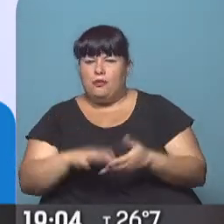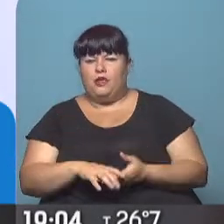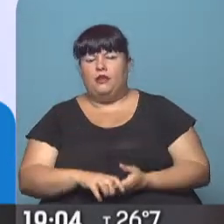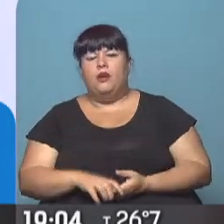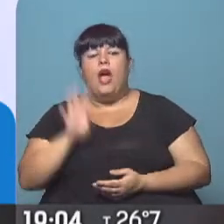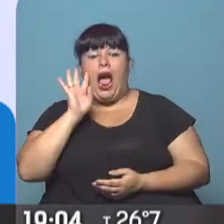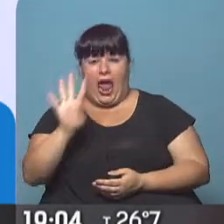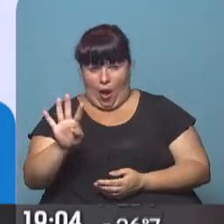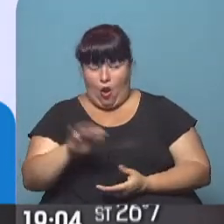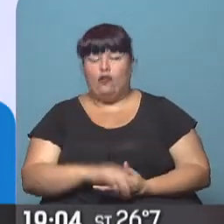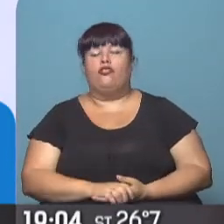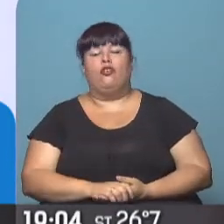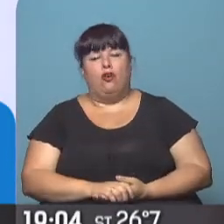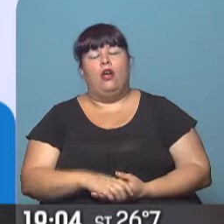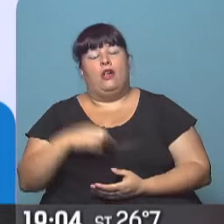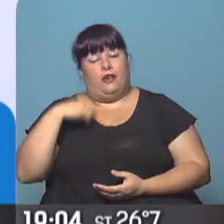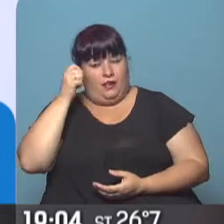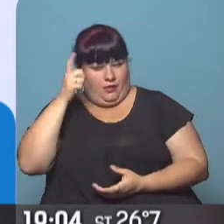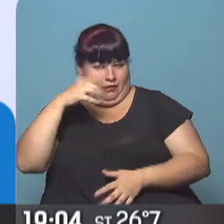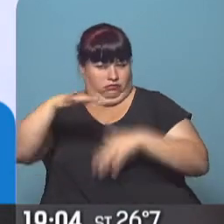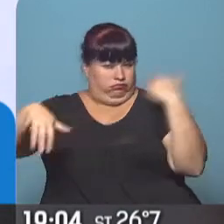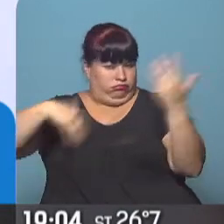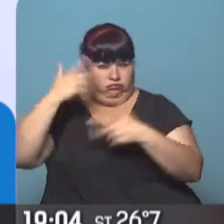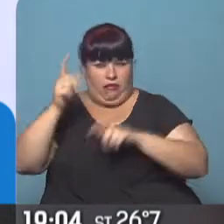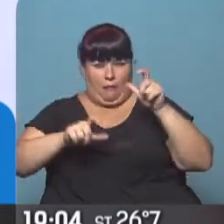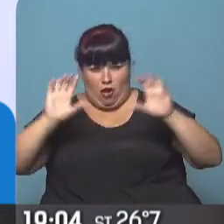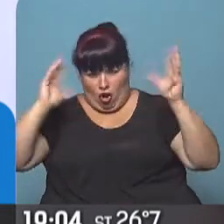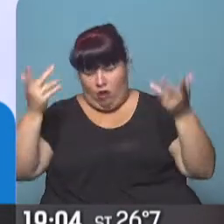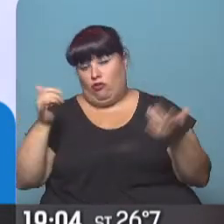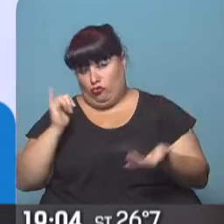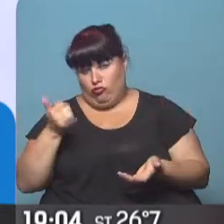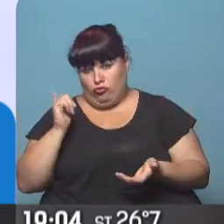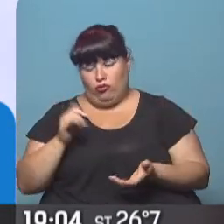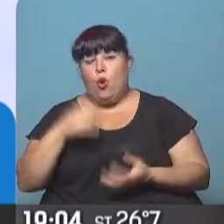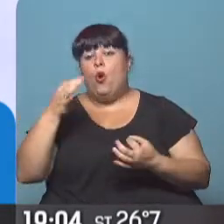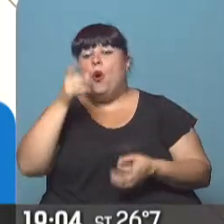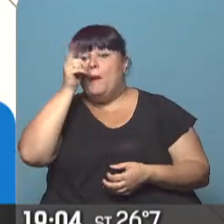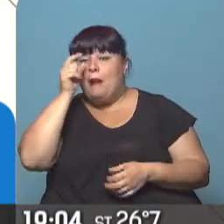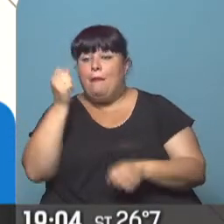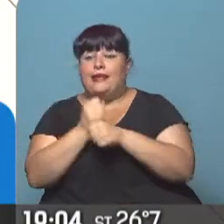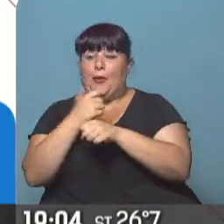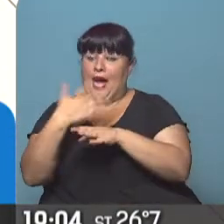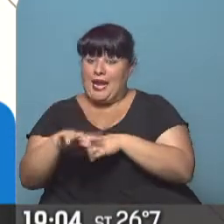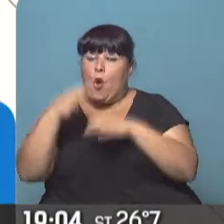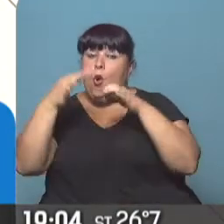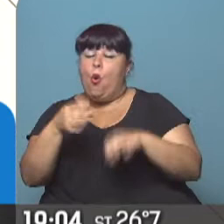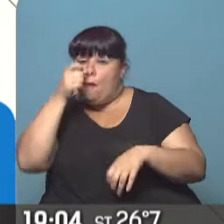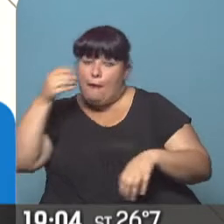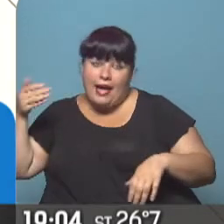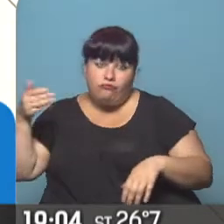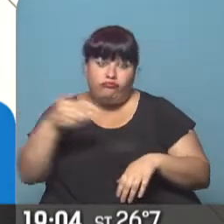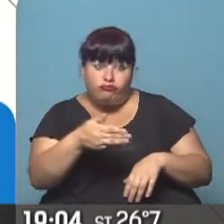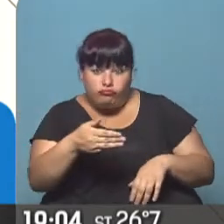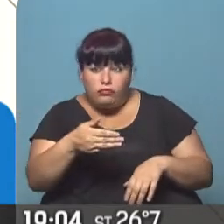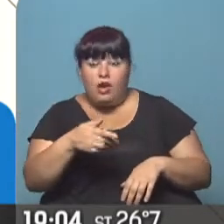la tarde me imagino el revuelo de toda la gente y el papá es remisero justo en ese momento llegaba